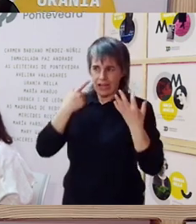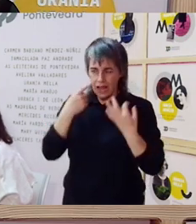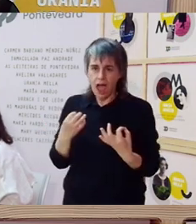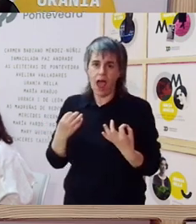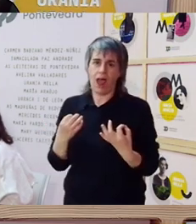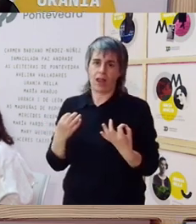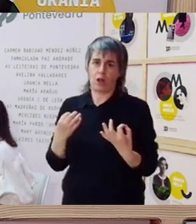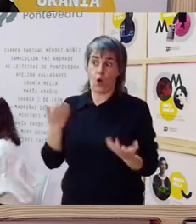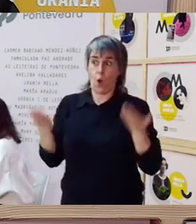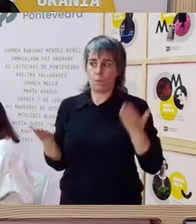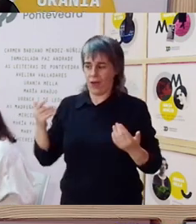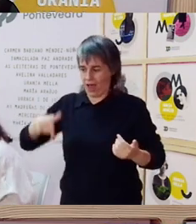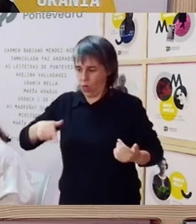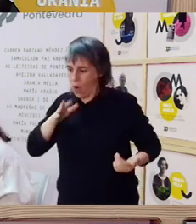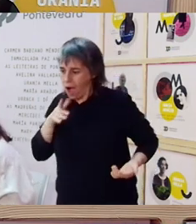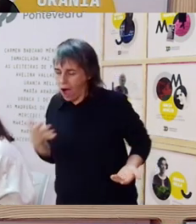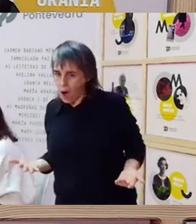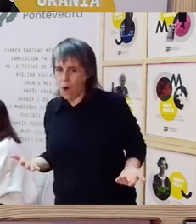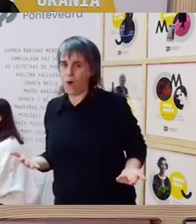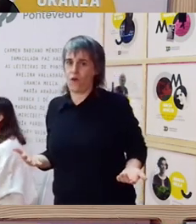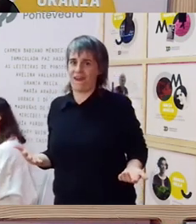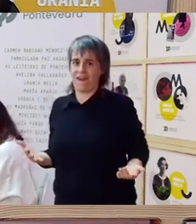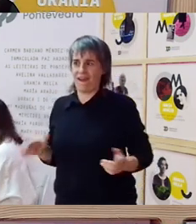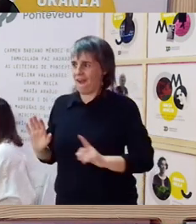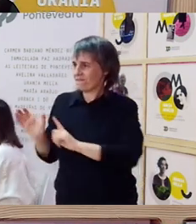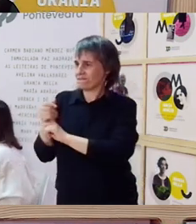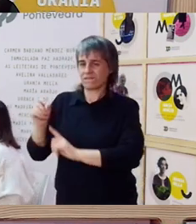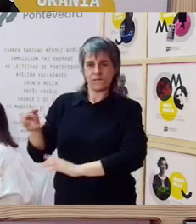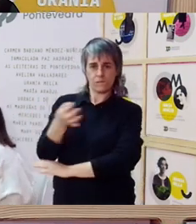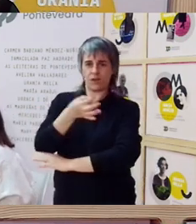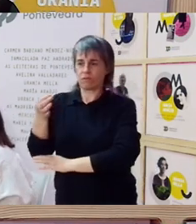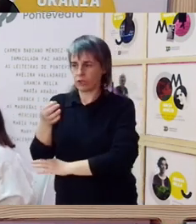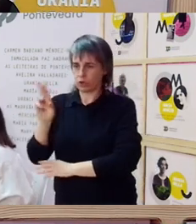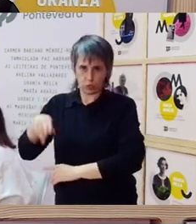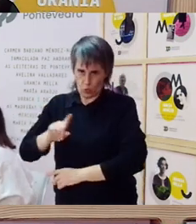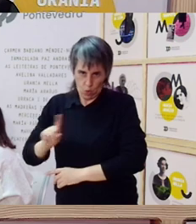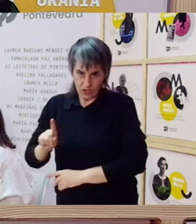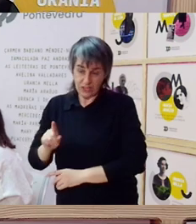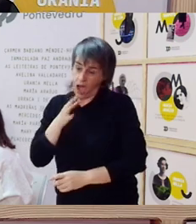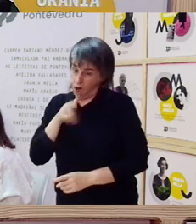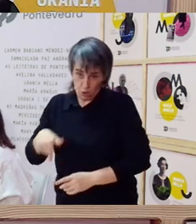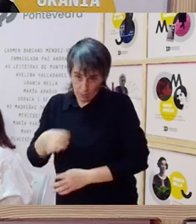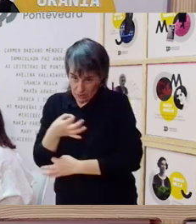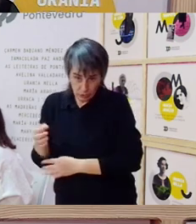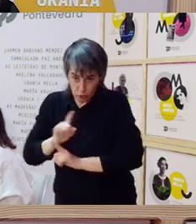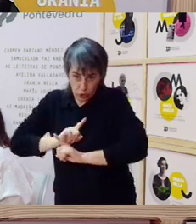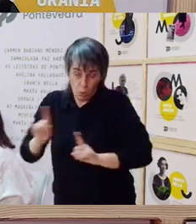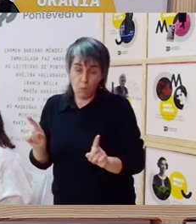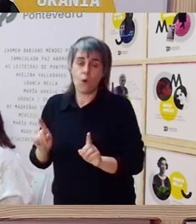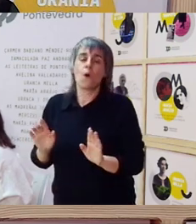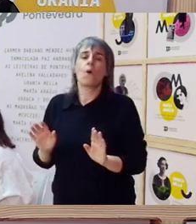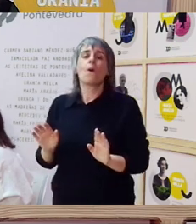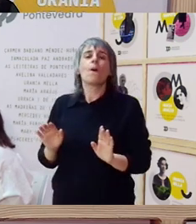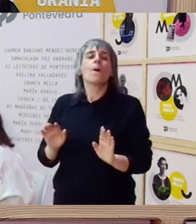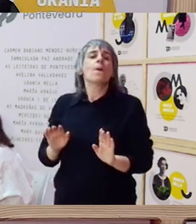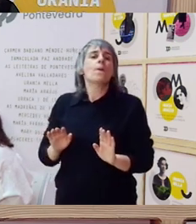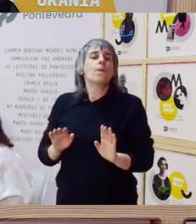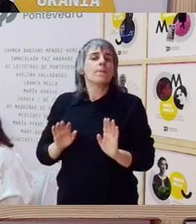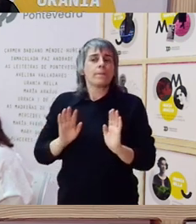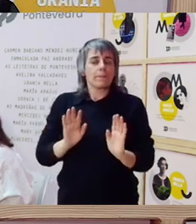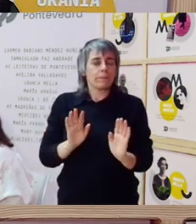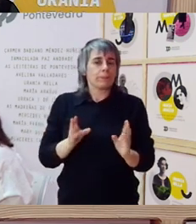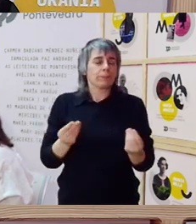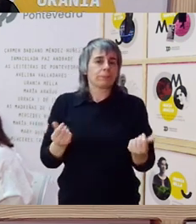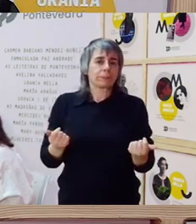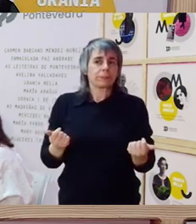nos atopamos hoxe, que tampouco é aínda no que nos teríamos que atopar. Entonces, que bueno,